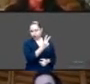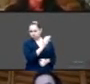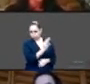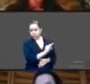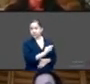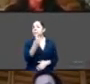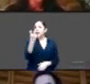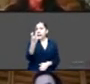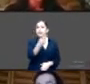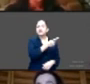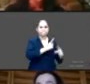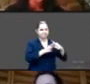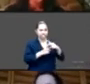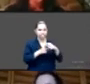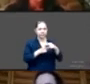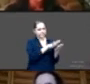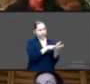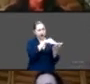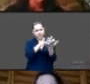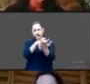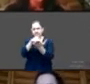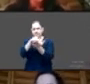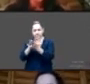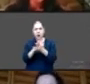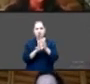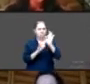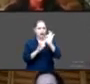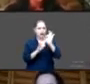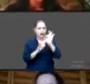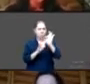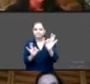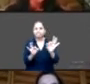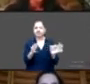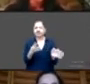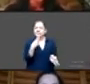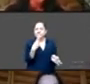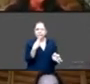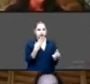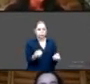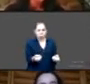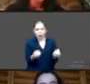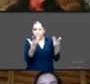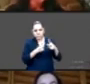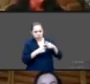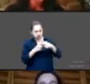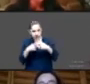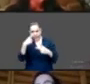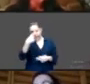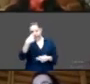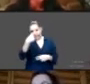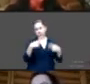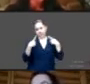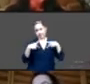de registros vitales y con encuestas que nos dan mucha riqueza alrededor de la fecundidad adolescente. Y sabemos que